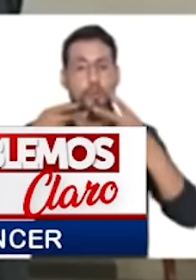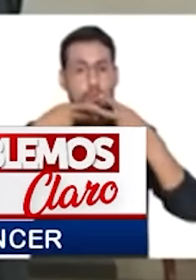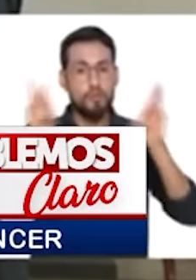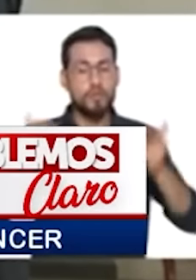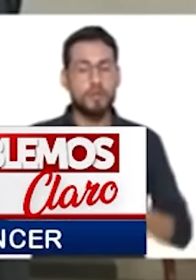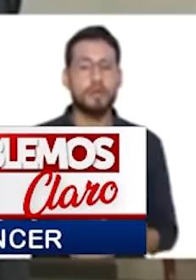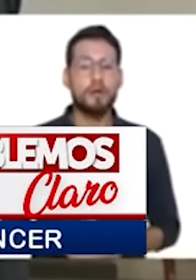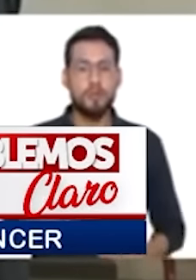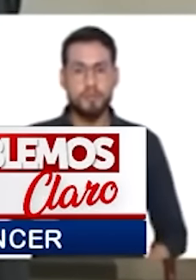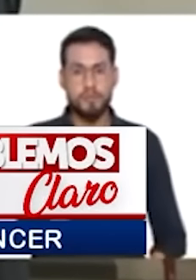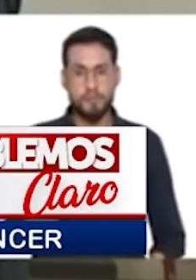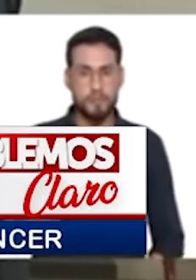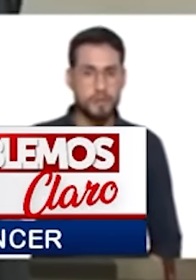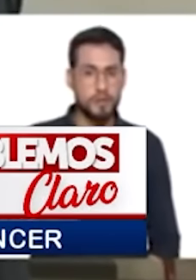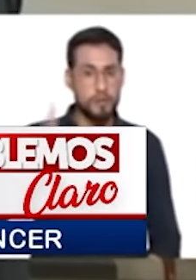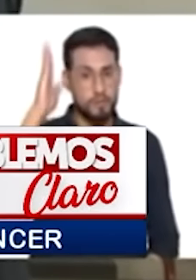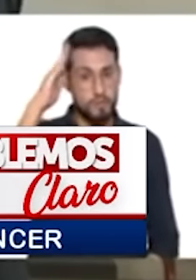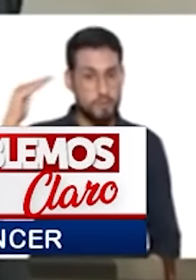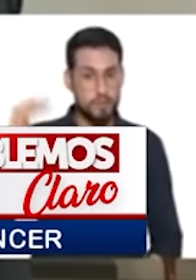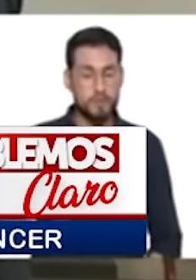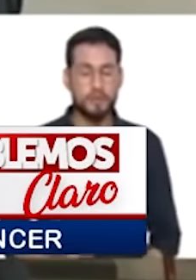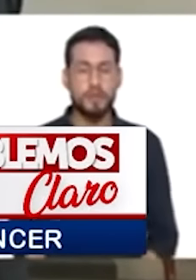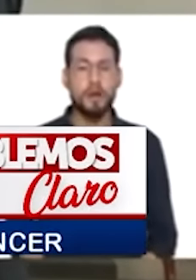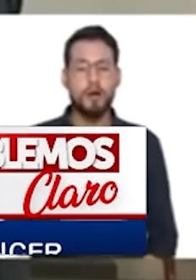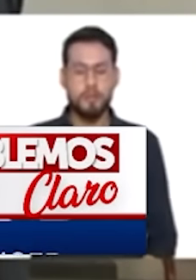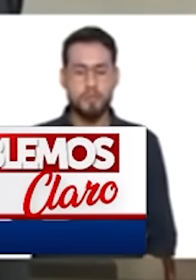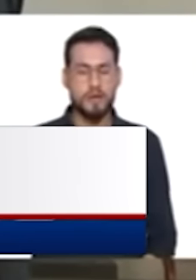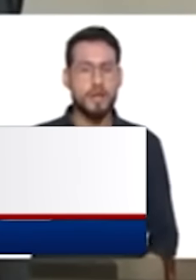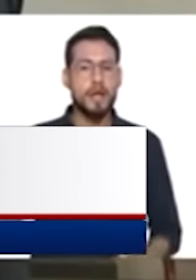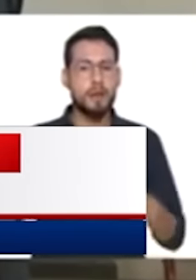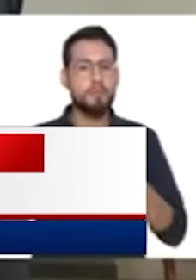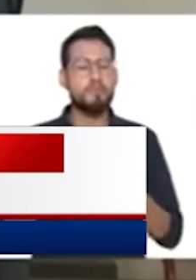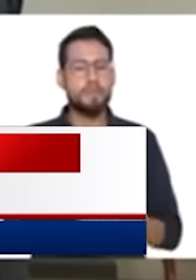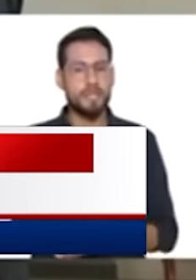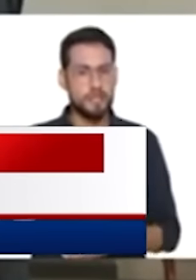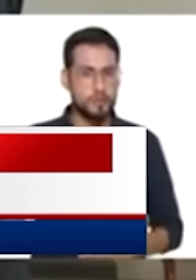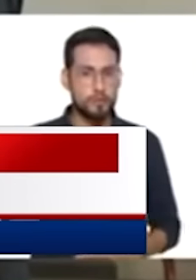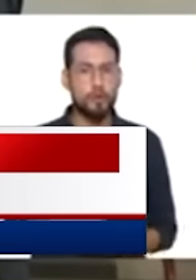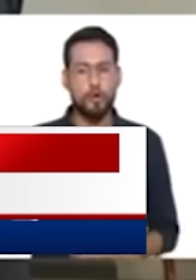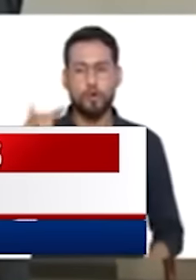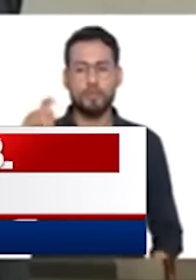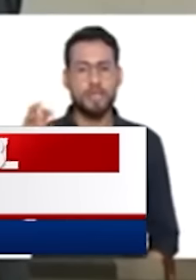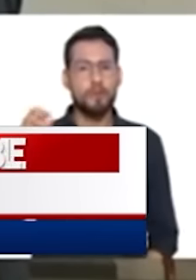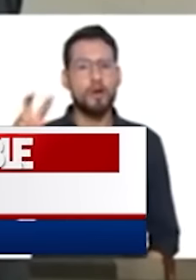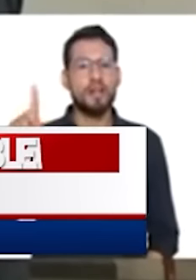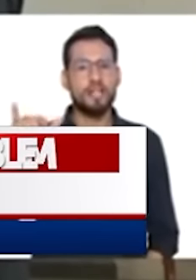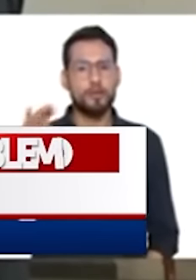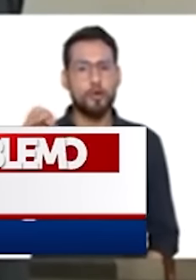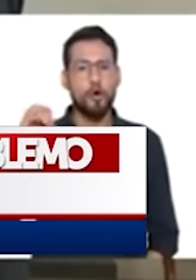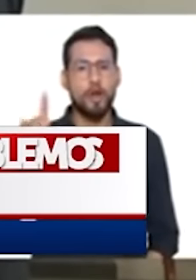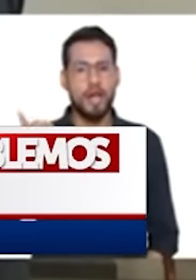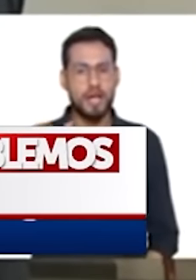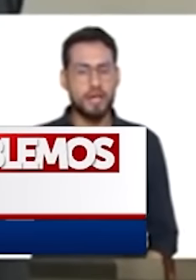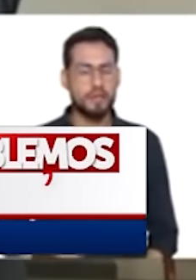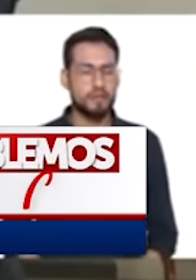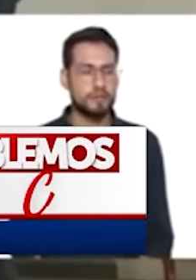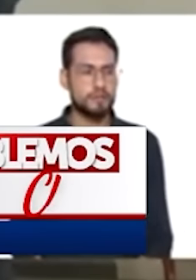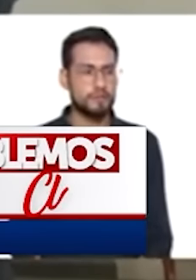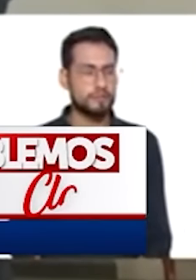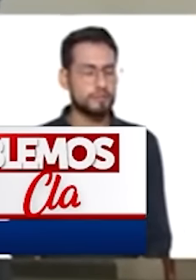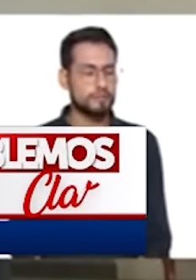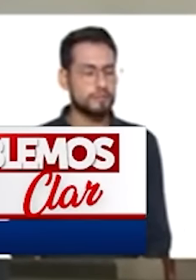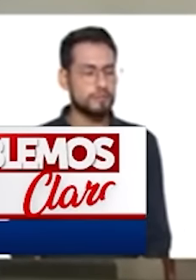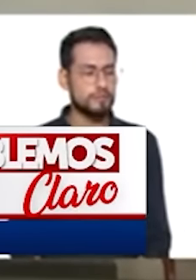publíquese dinil borar presidenta de la República Gustavo Lino adrean olaya presidente del Consejo de